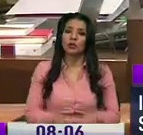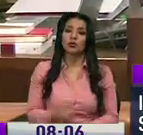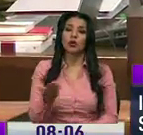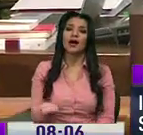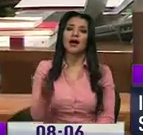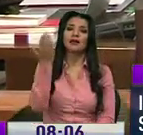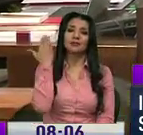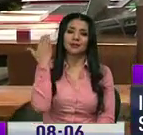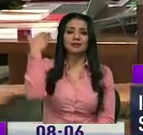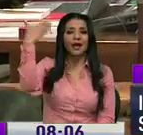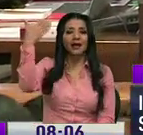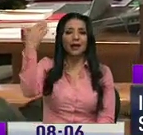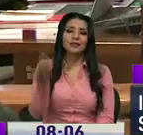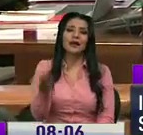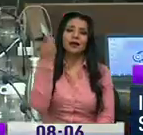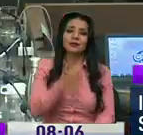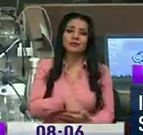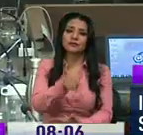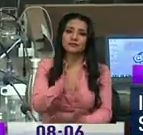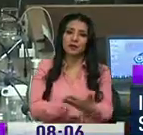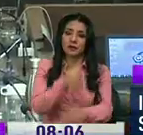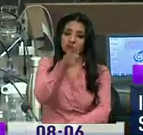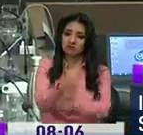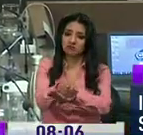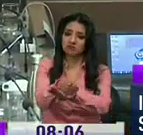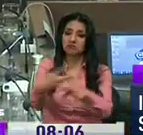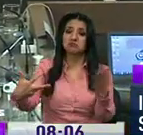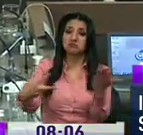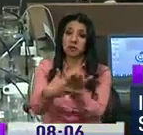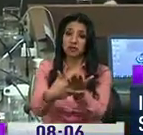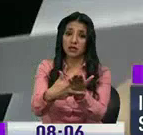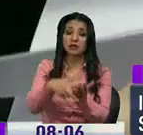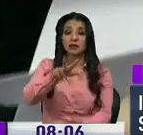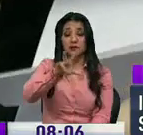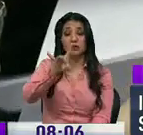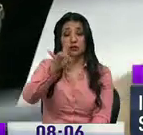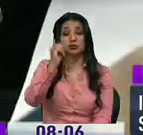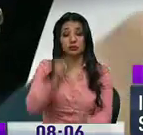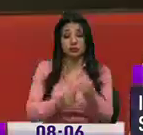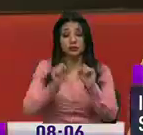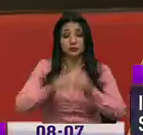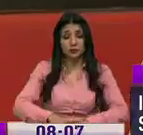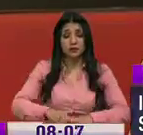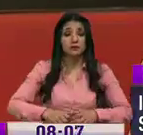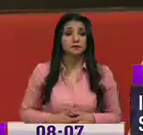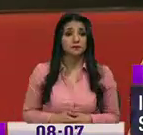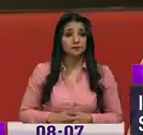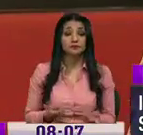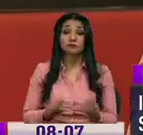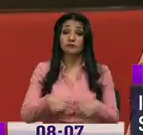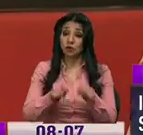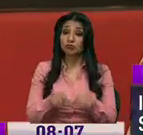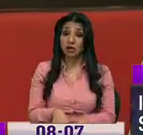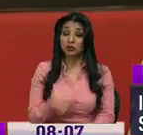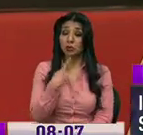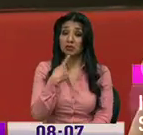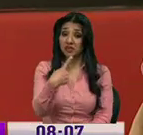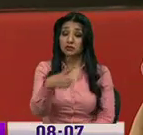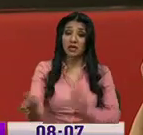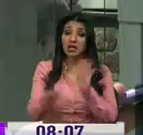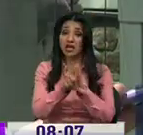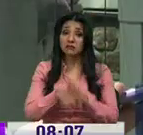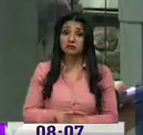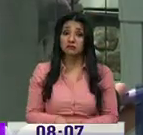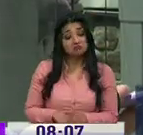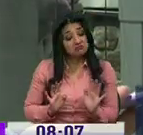con la administración anterior, en donde se dispone que el pasaje sea de 38 centavos. Y el contrato vigente es ley para las